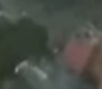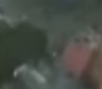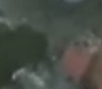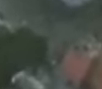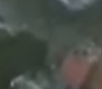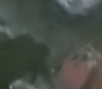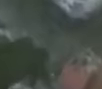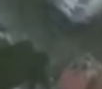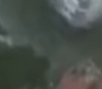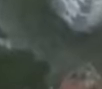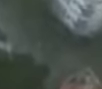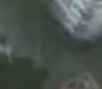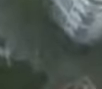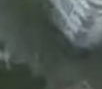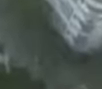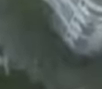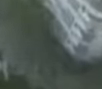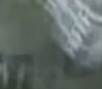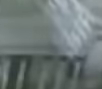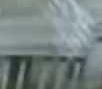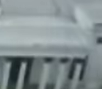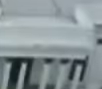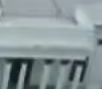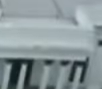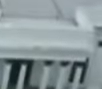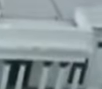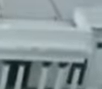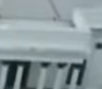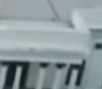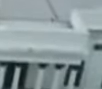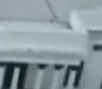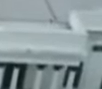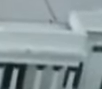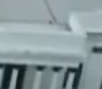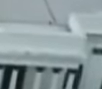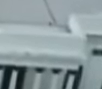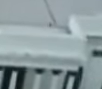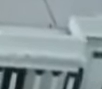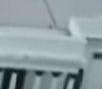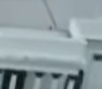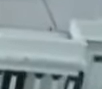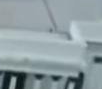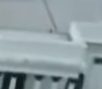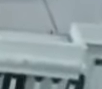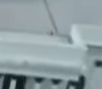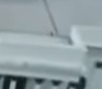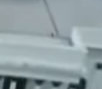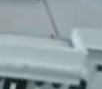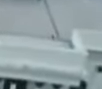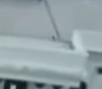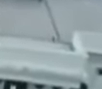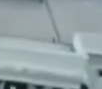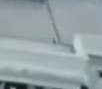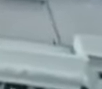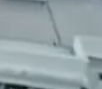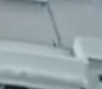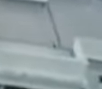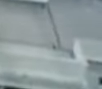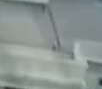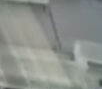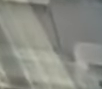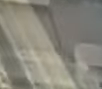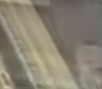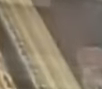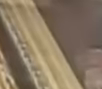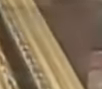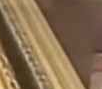señalar la figura del Estado de la Guayana Esequiba. Así, también fue creada una alta comisión de Estado de la Guayana Esequiba, que